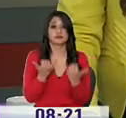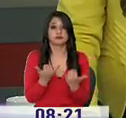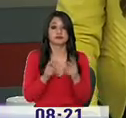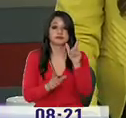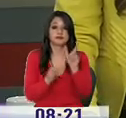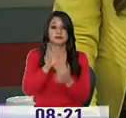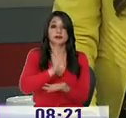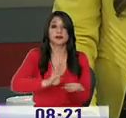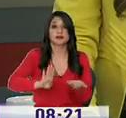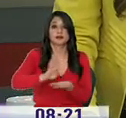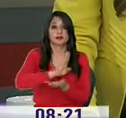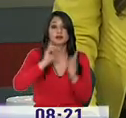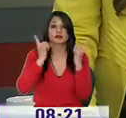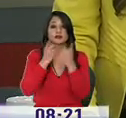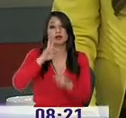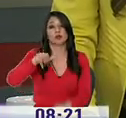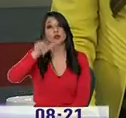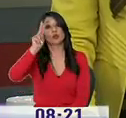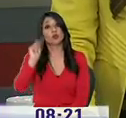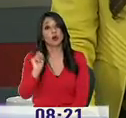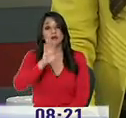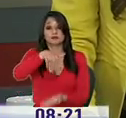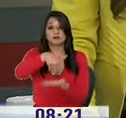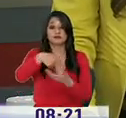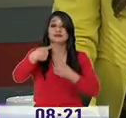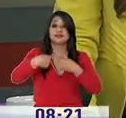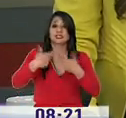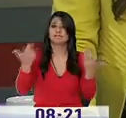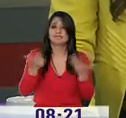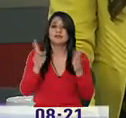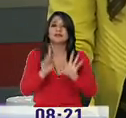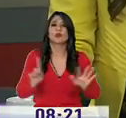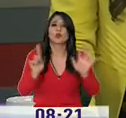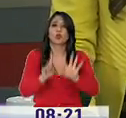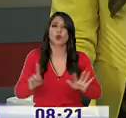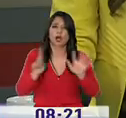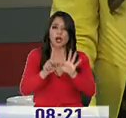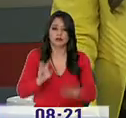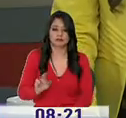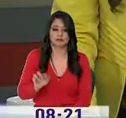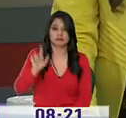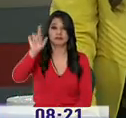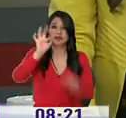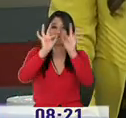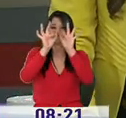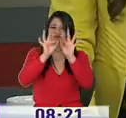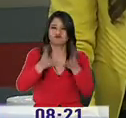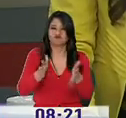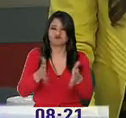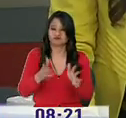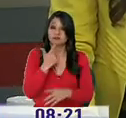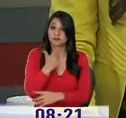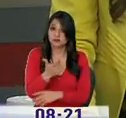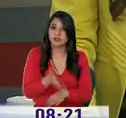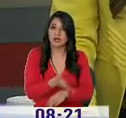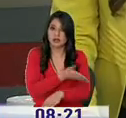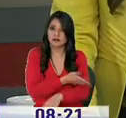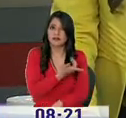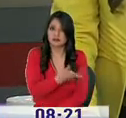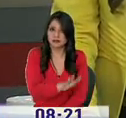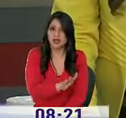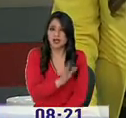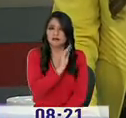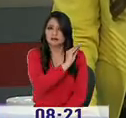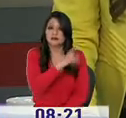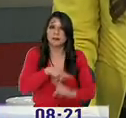los moradores del barrio san juan en el centro de la capital denuncian la falta de mantenimiento de unas escalinatas del sector aseguran que se han convertido en un punto